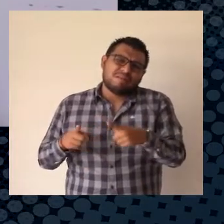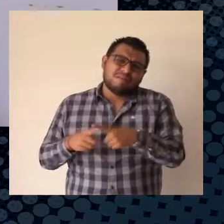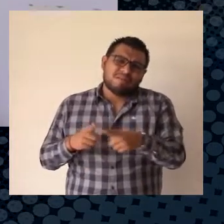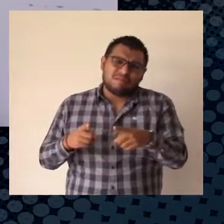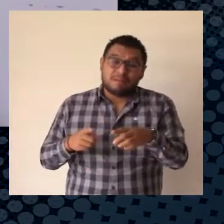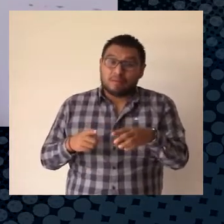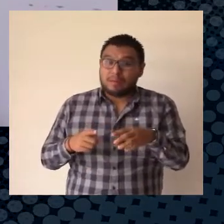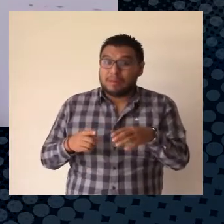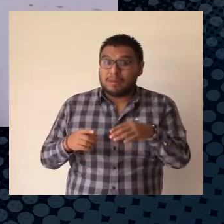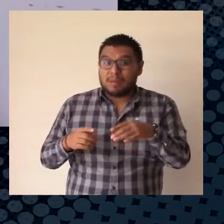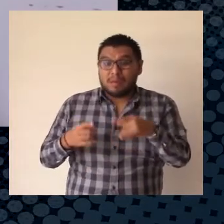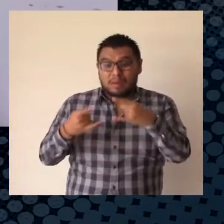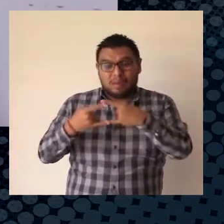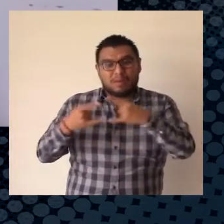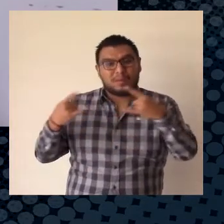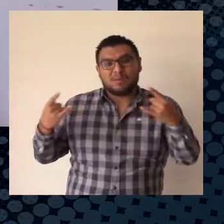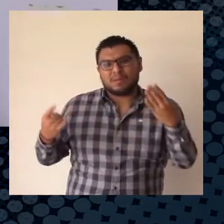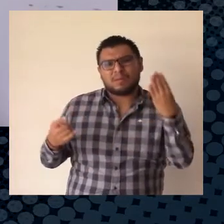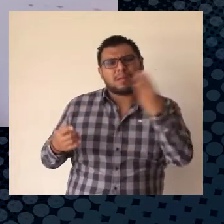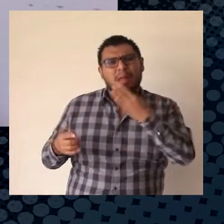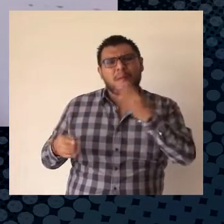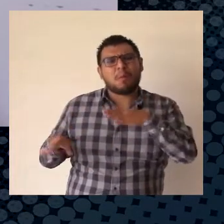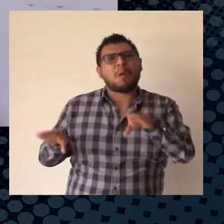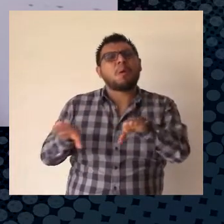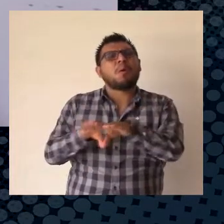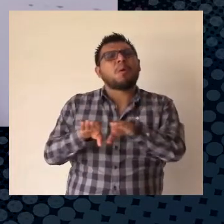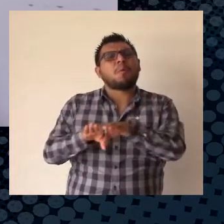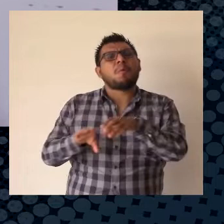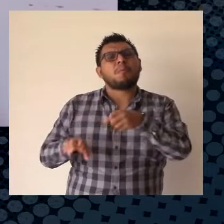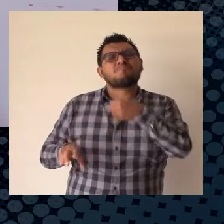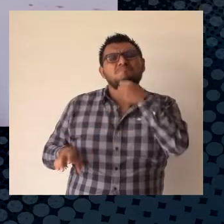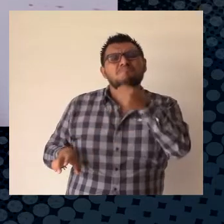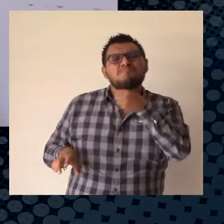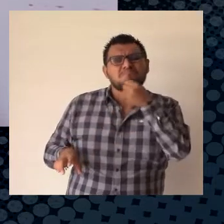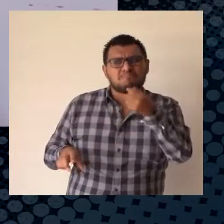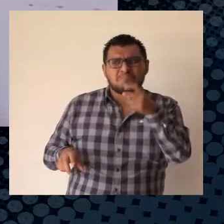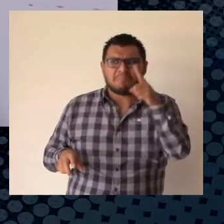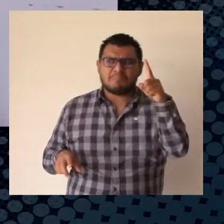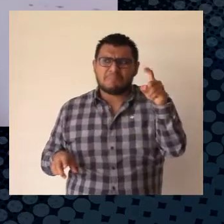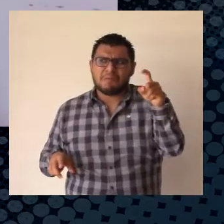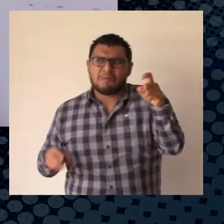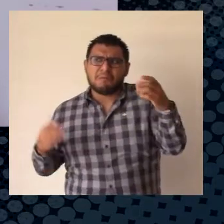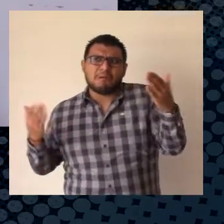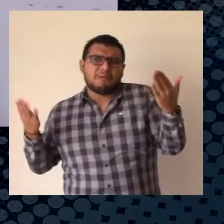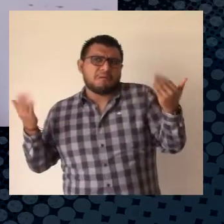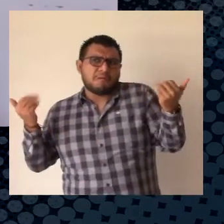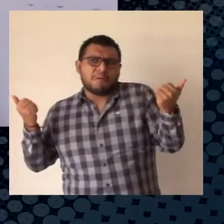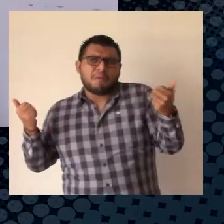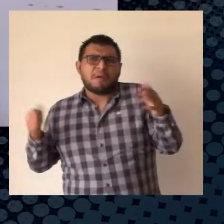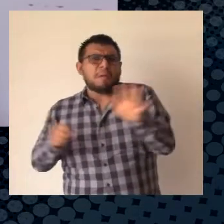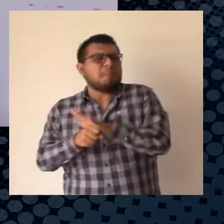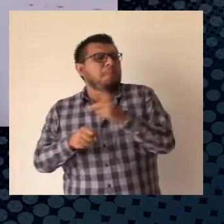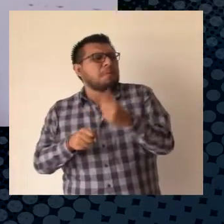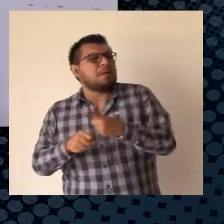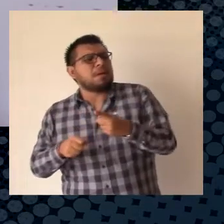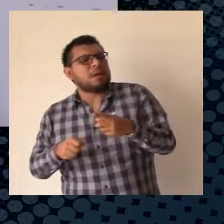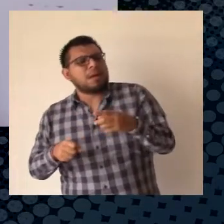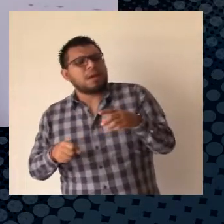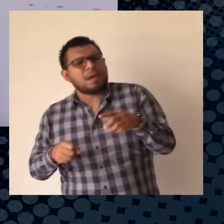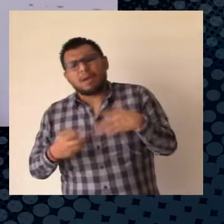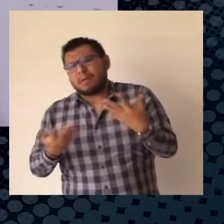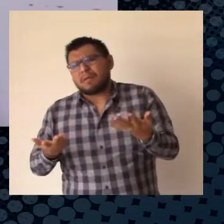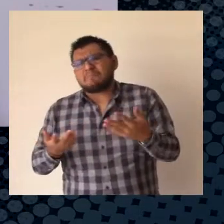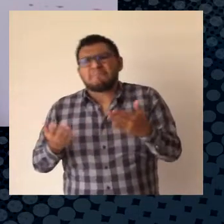Escritura, cómo murmuraban por la falta de agua. Estaban, ¿por qué nos trajiste al desierto y